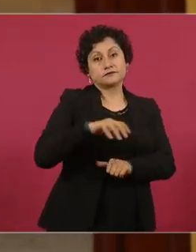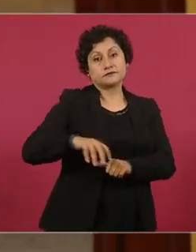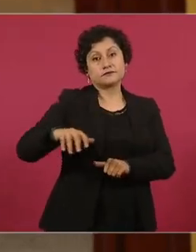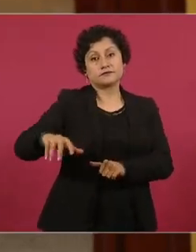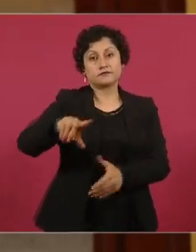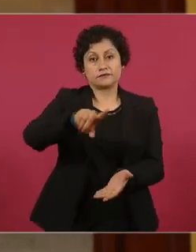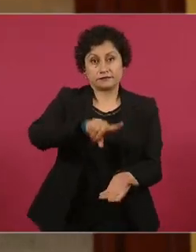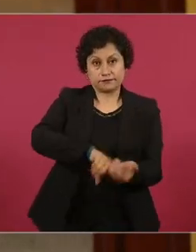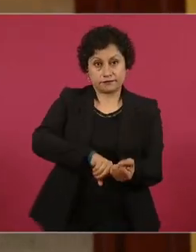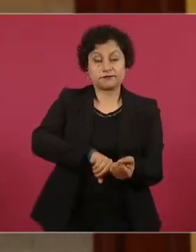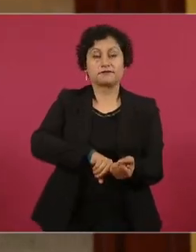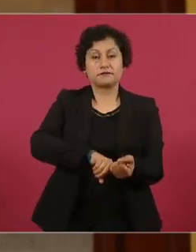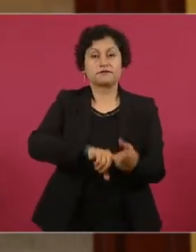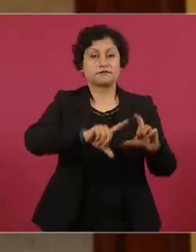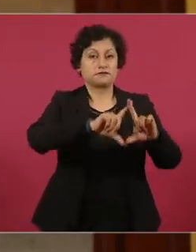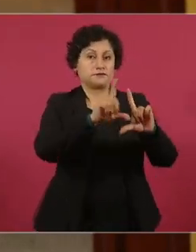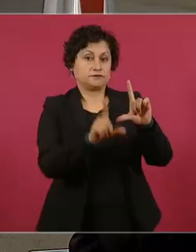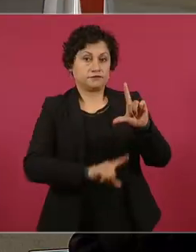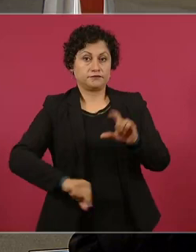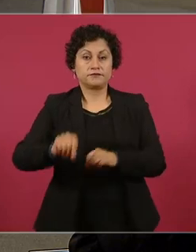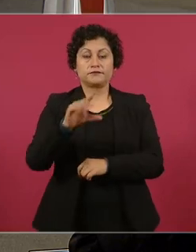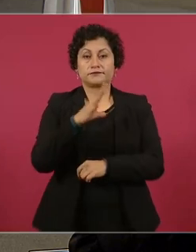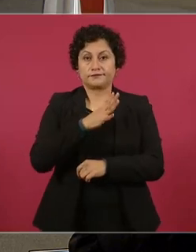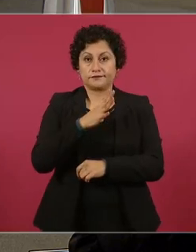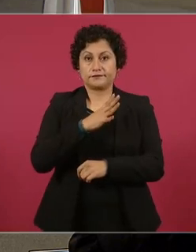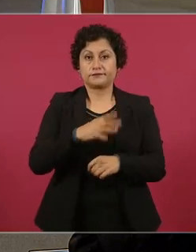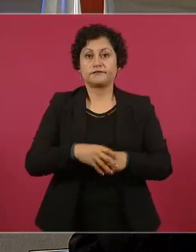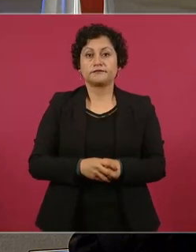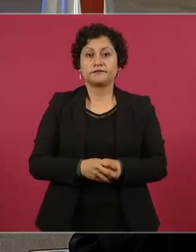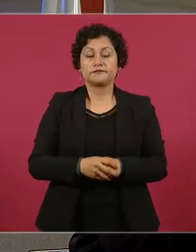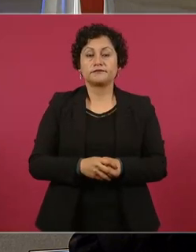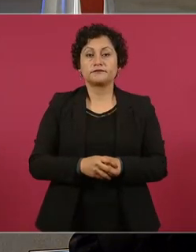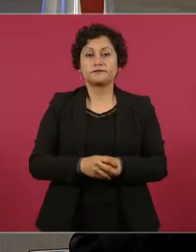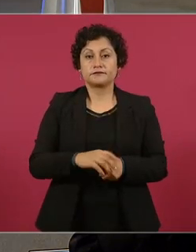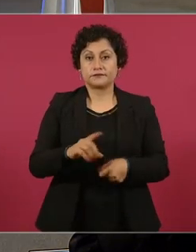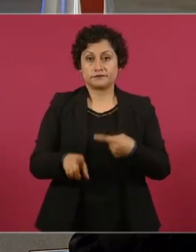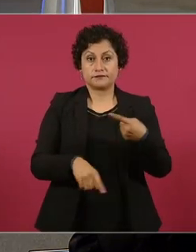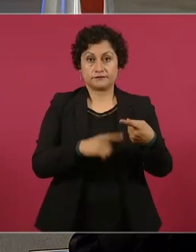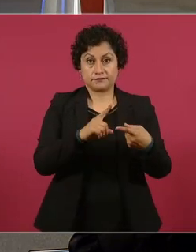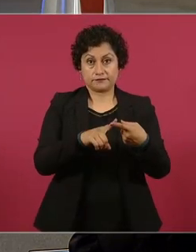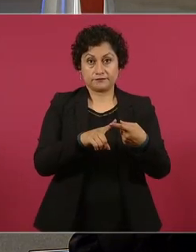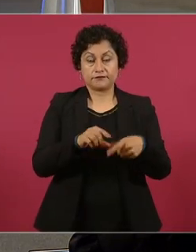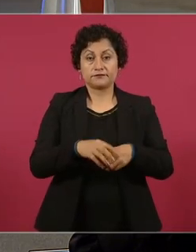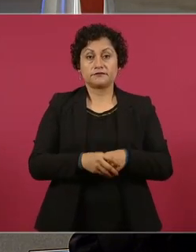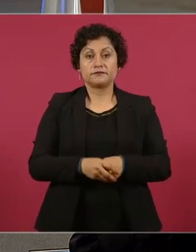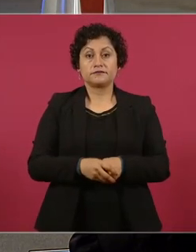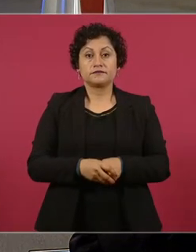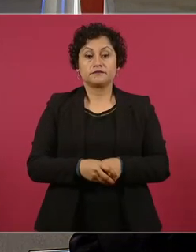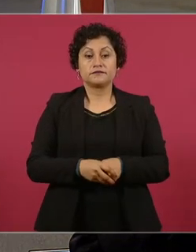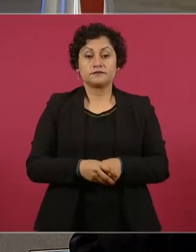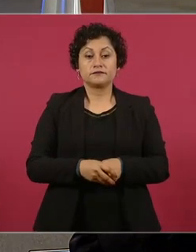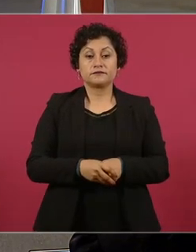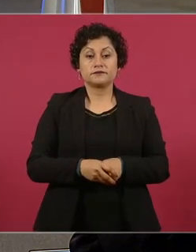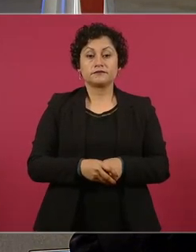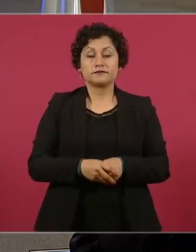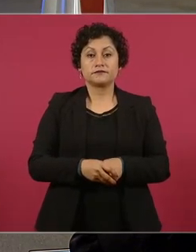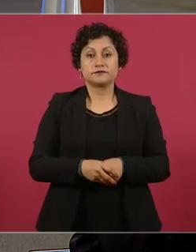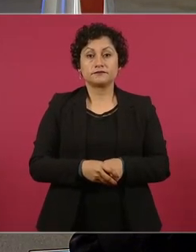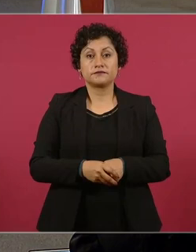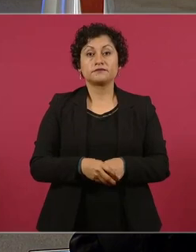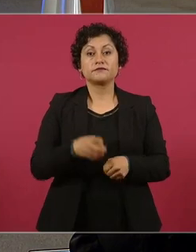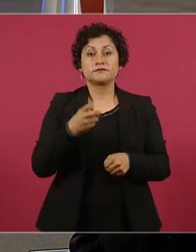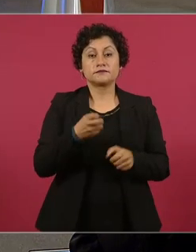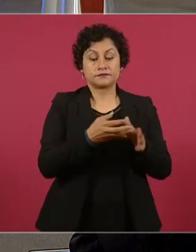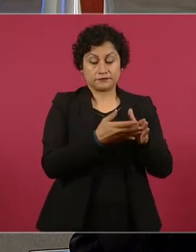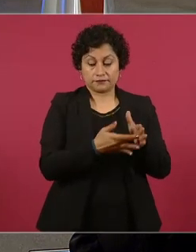instaladas en todo el país. En el primer punto, decir que este es al cierre del